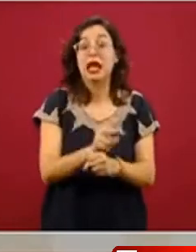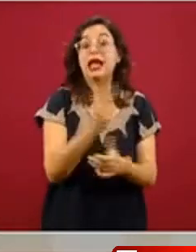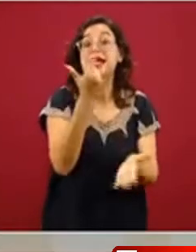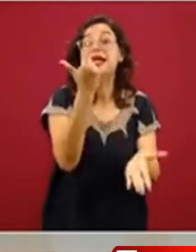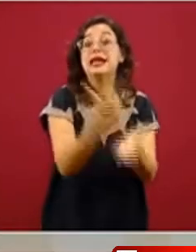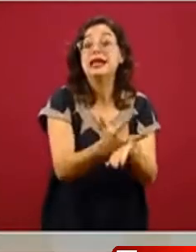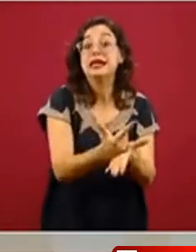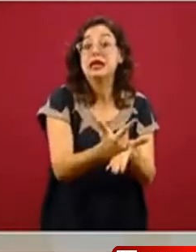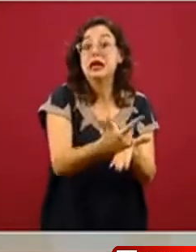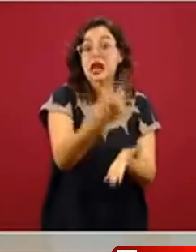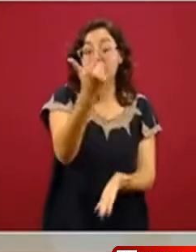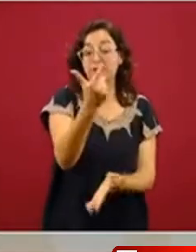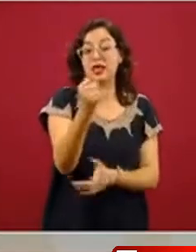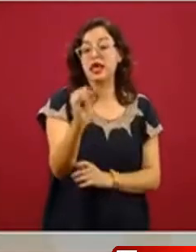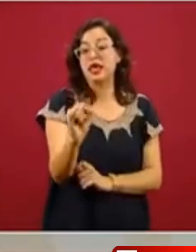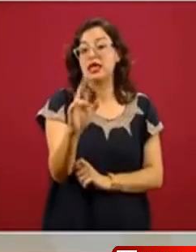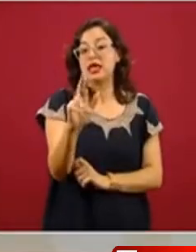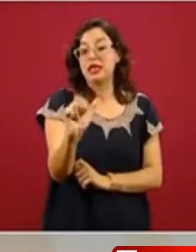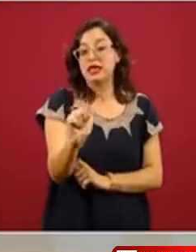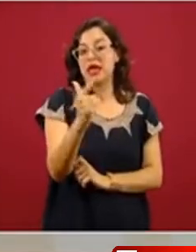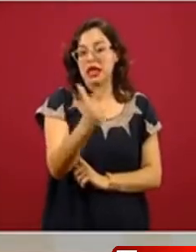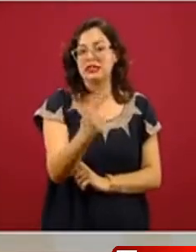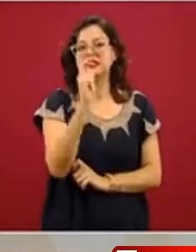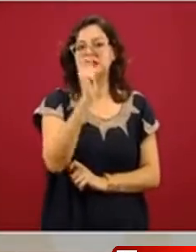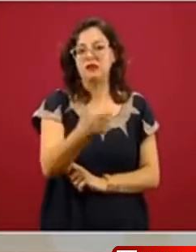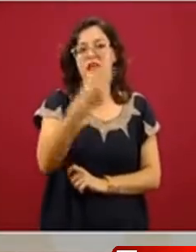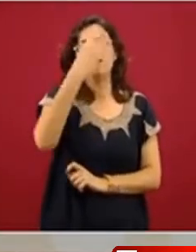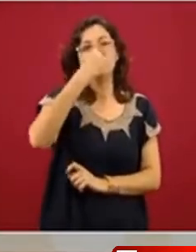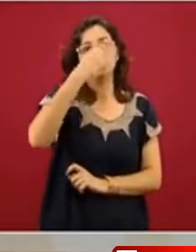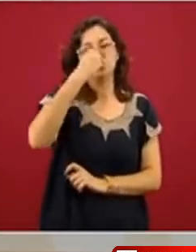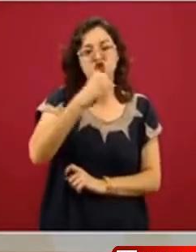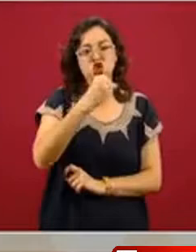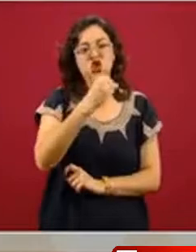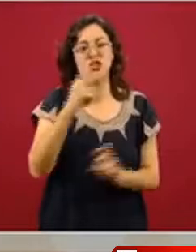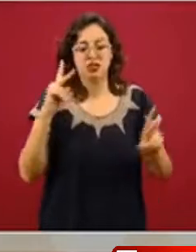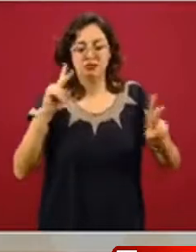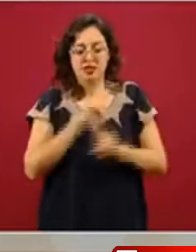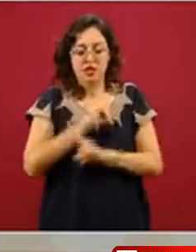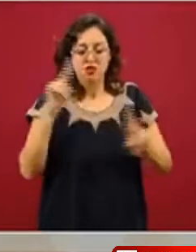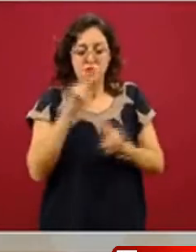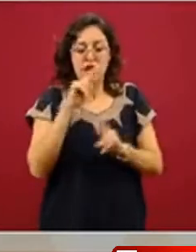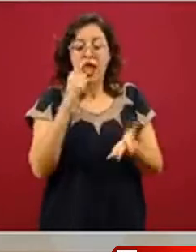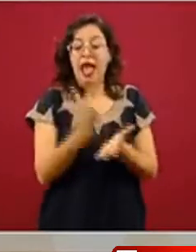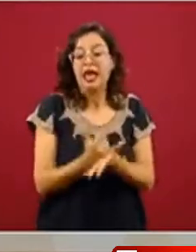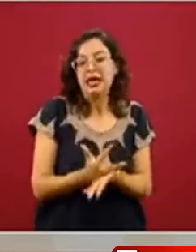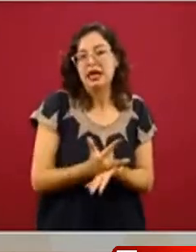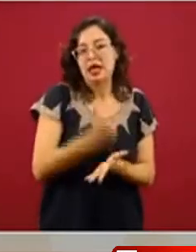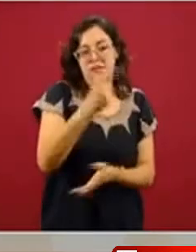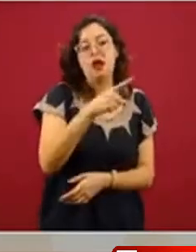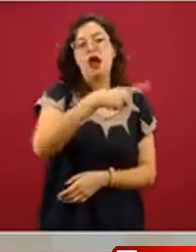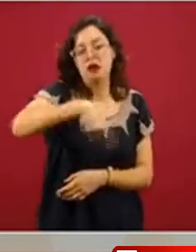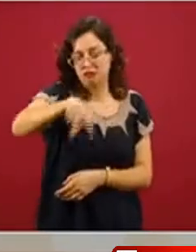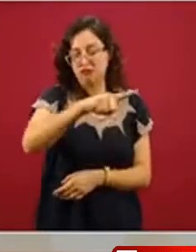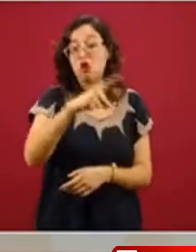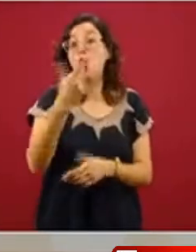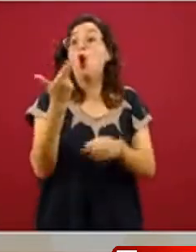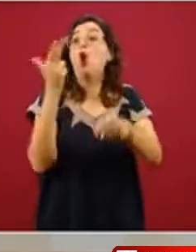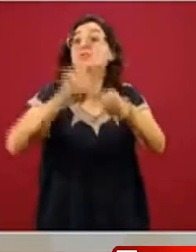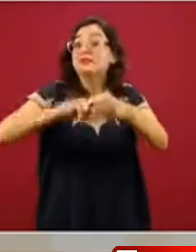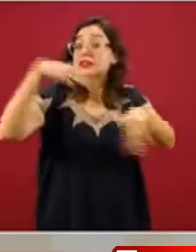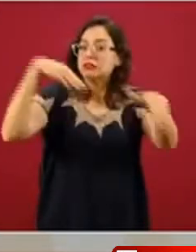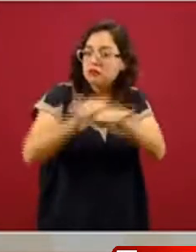de la IRAG, infección respiratoria aguda grave. Así es como funciona el sistema que hemos comentado aquí también en múltiples